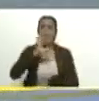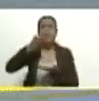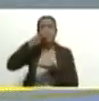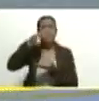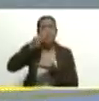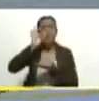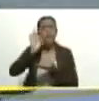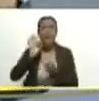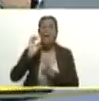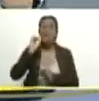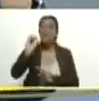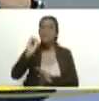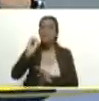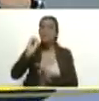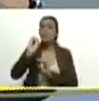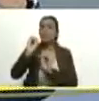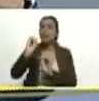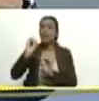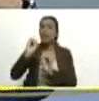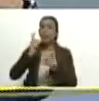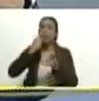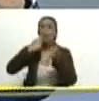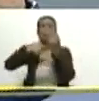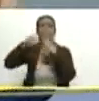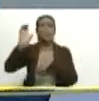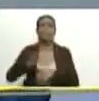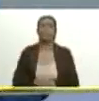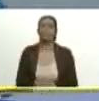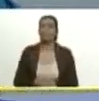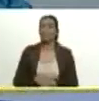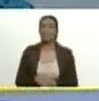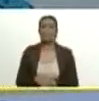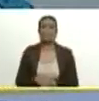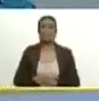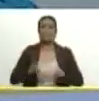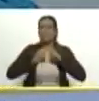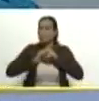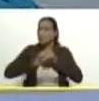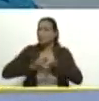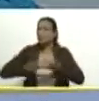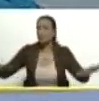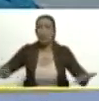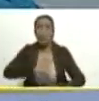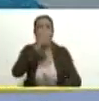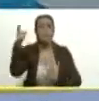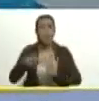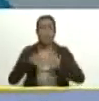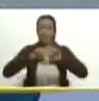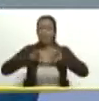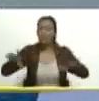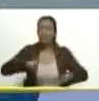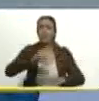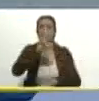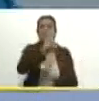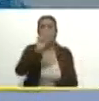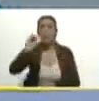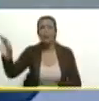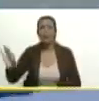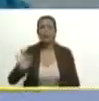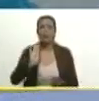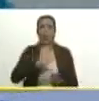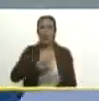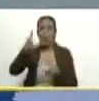cero importación de café. ¿Ah? Abastecimiento nacional de café 100%